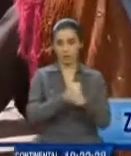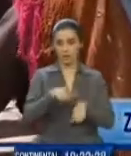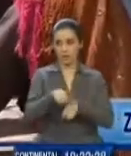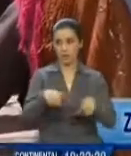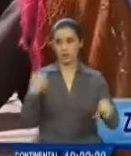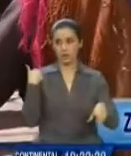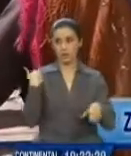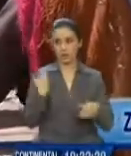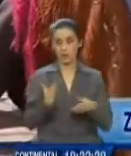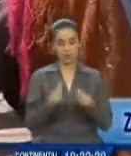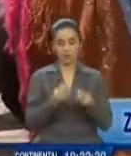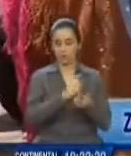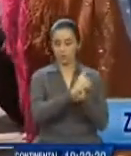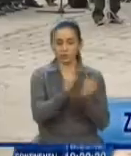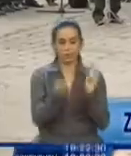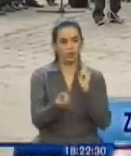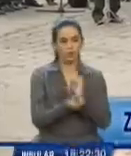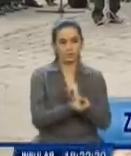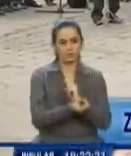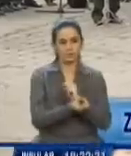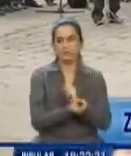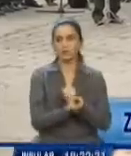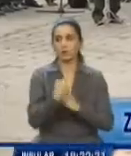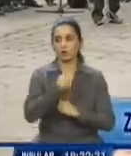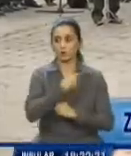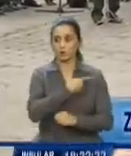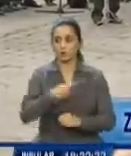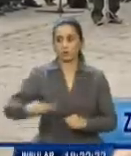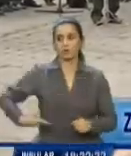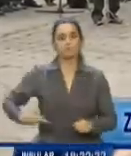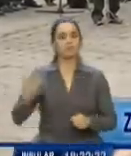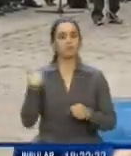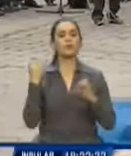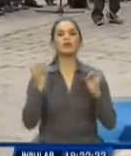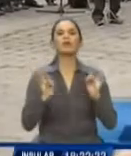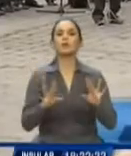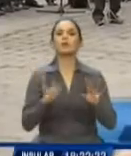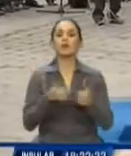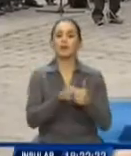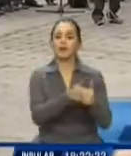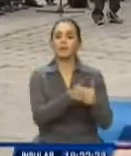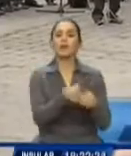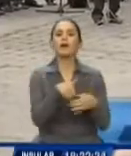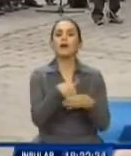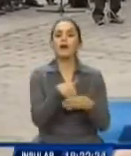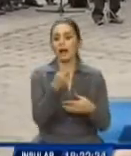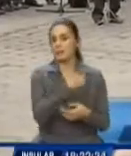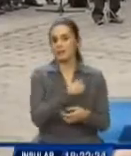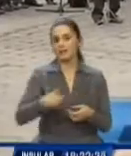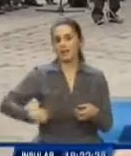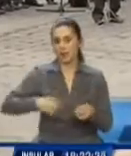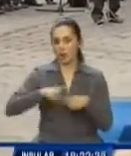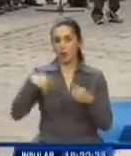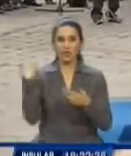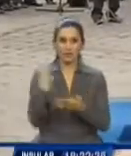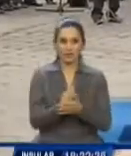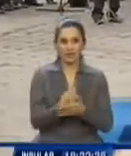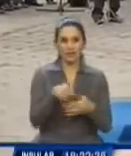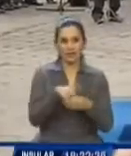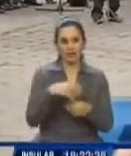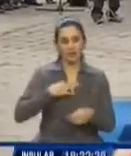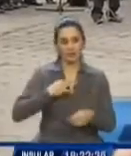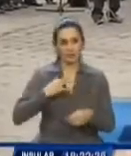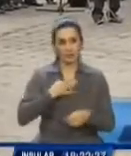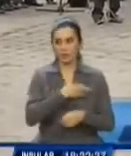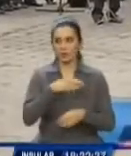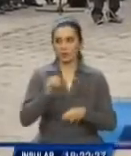ha experimentado profundas transformaciones. Yo personalmente tuve la suerte de hacer la compañía en el voluntariado cuando vino acá y tuvimos la suerte